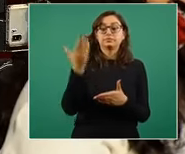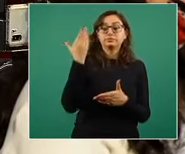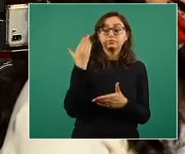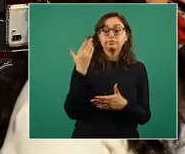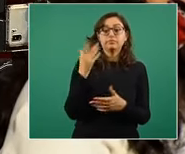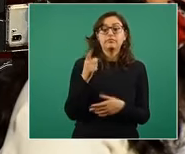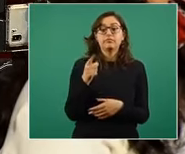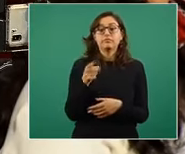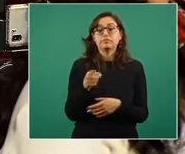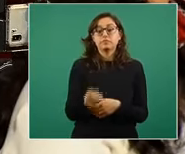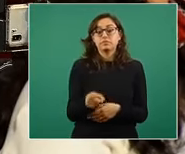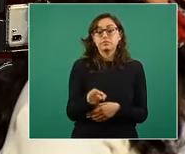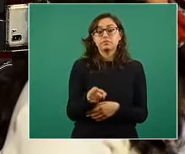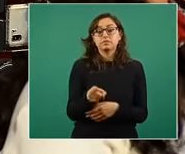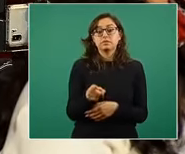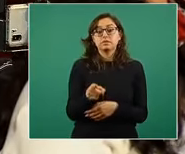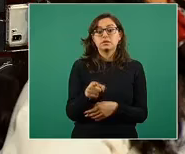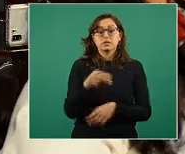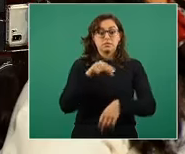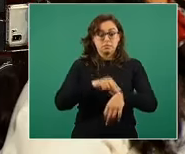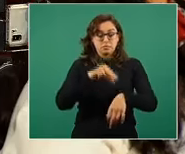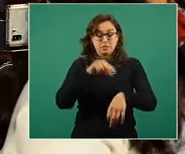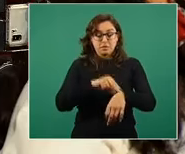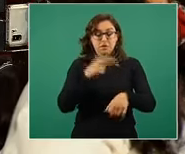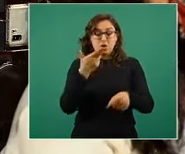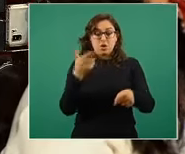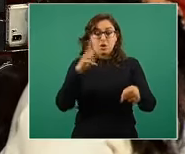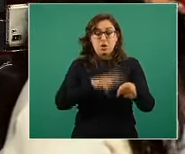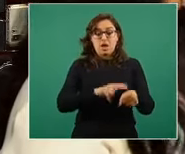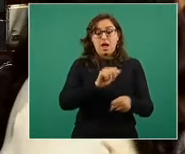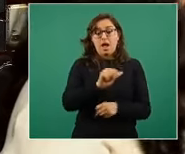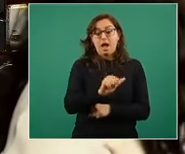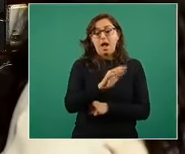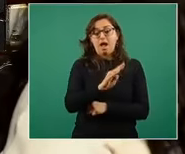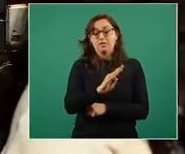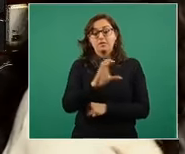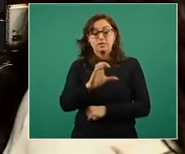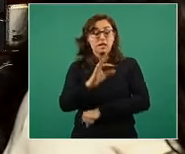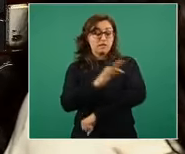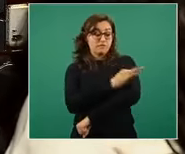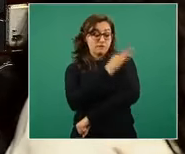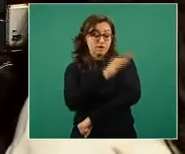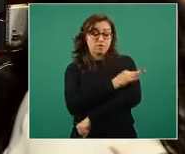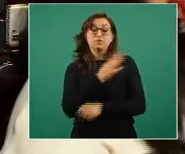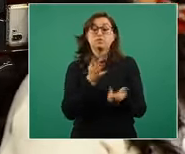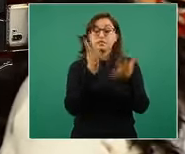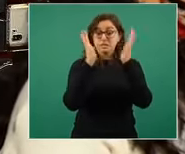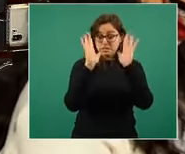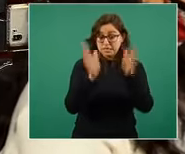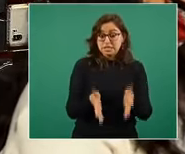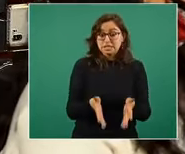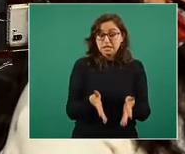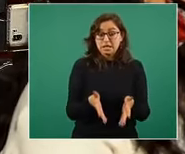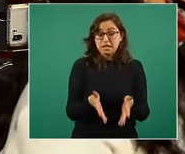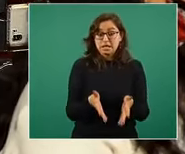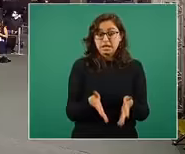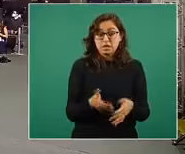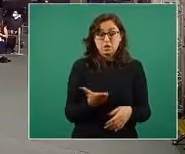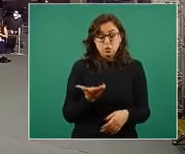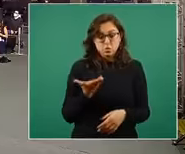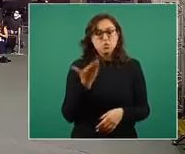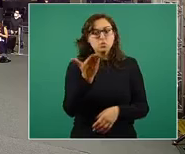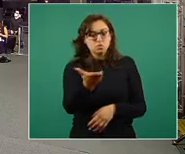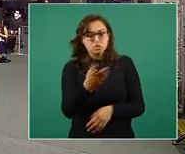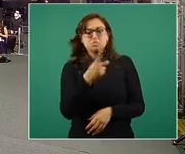ya se le aplicó a los médicos del hospital ABC, al parecer usted mencionó que